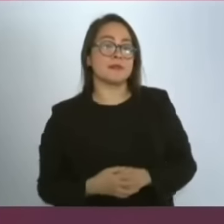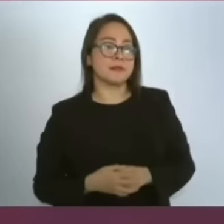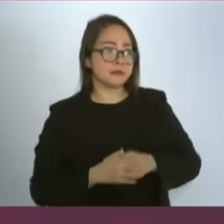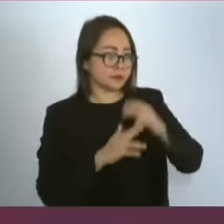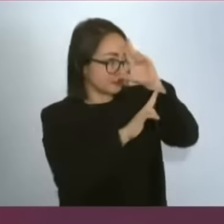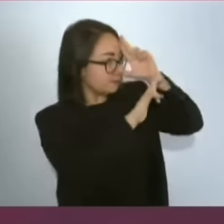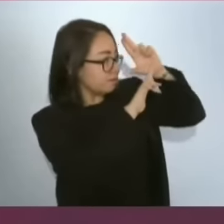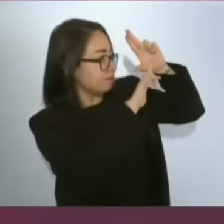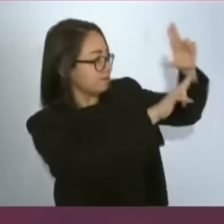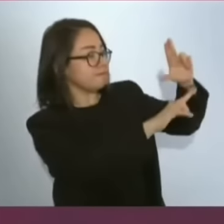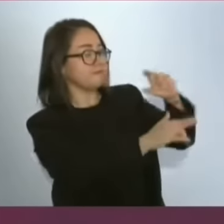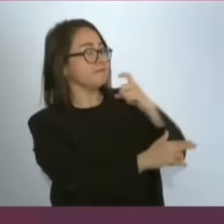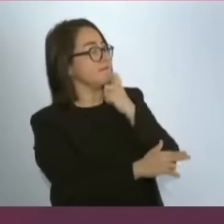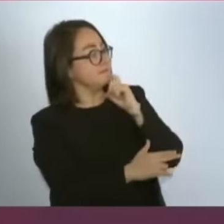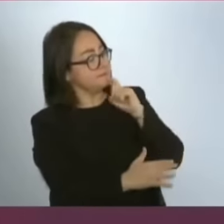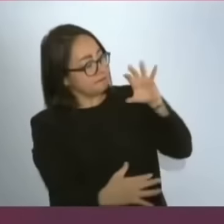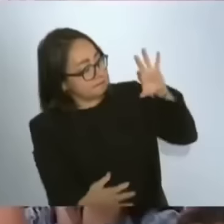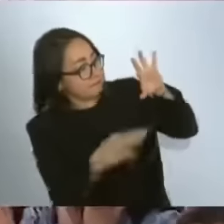de